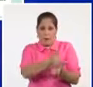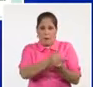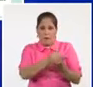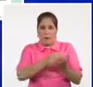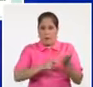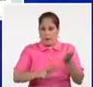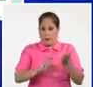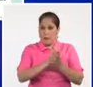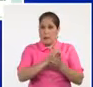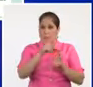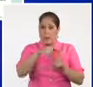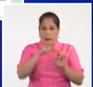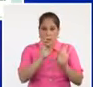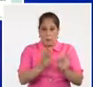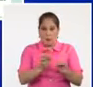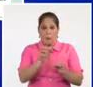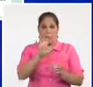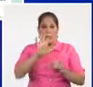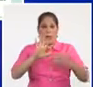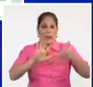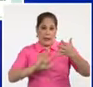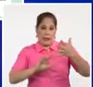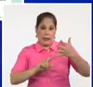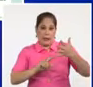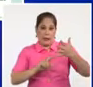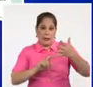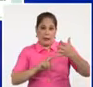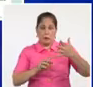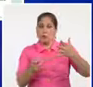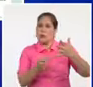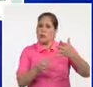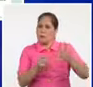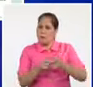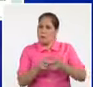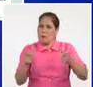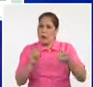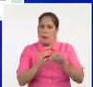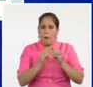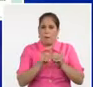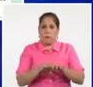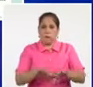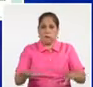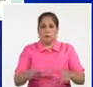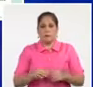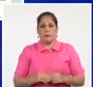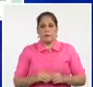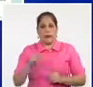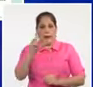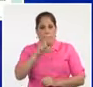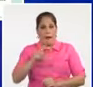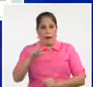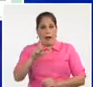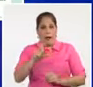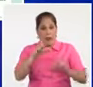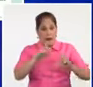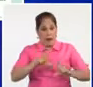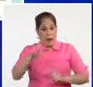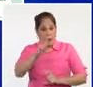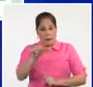que tiene el quinto lugar entre los municipios de mayor tasa, Cárdenas también de